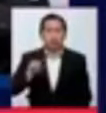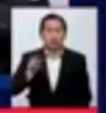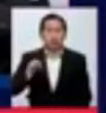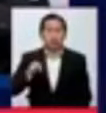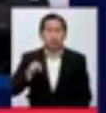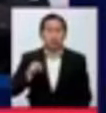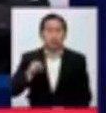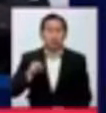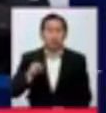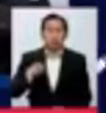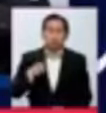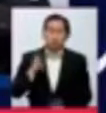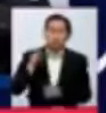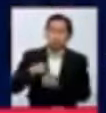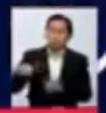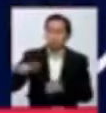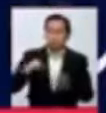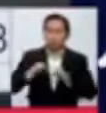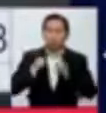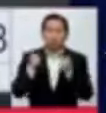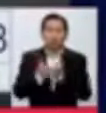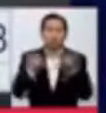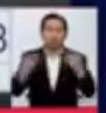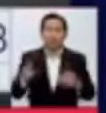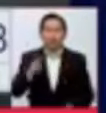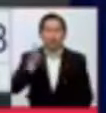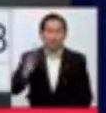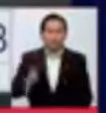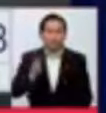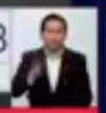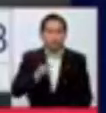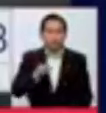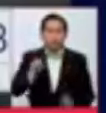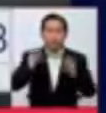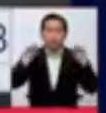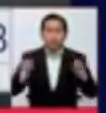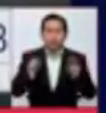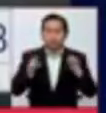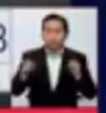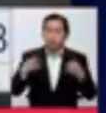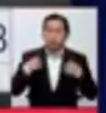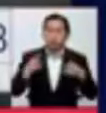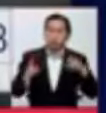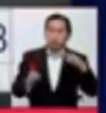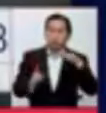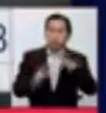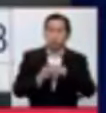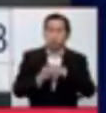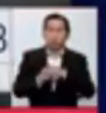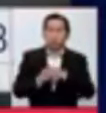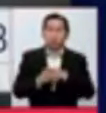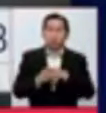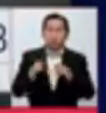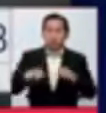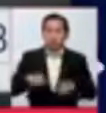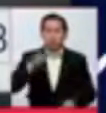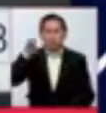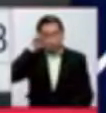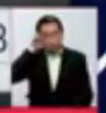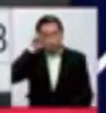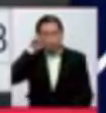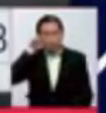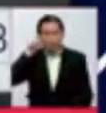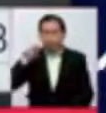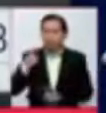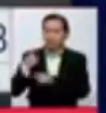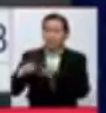Vamos a participar de la asamblea el día viernes y el día sábado se ha generado, yo quiero reconocer eso en el Estado, desde las